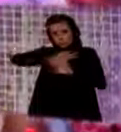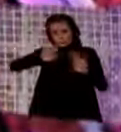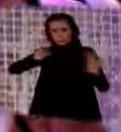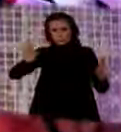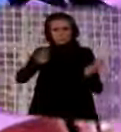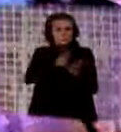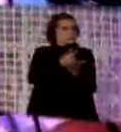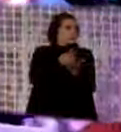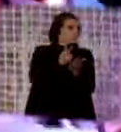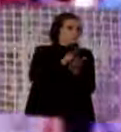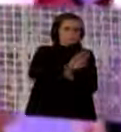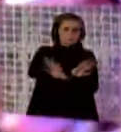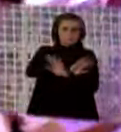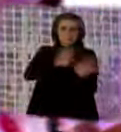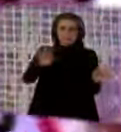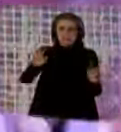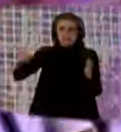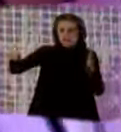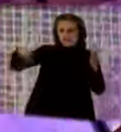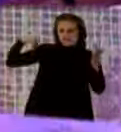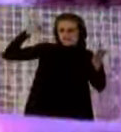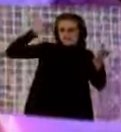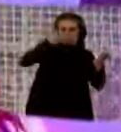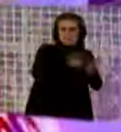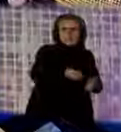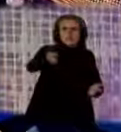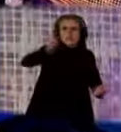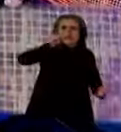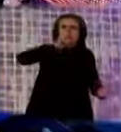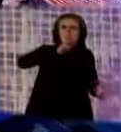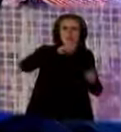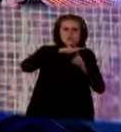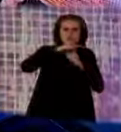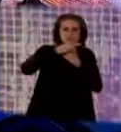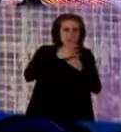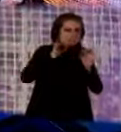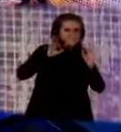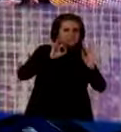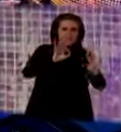dormir Cómo Hemos llegado hasta